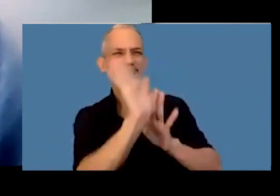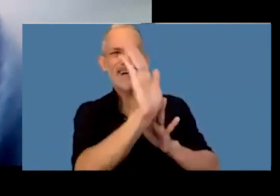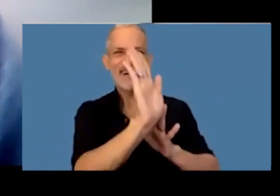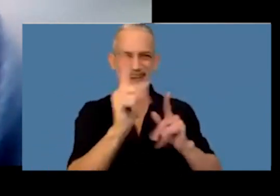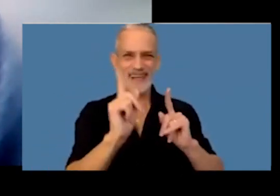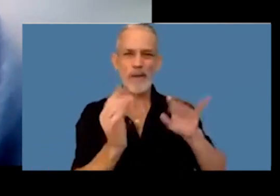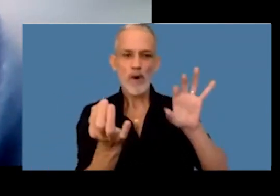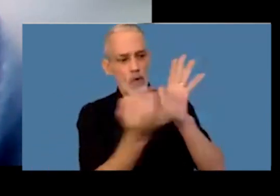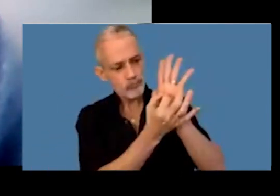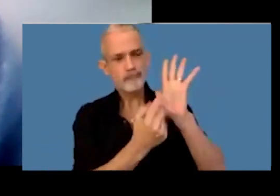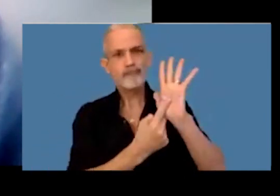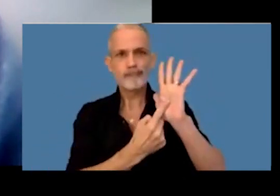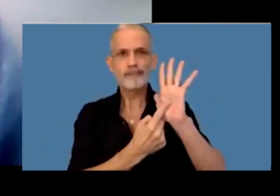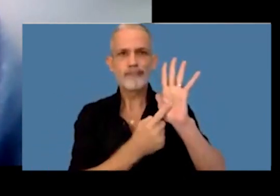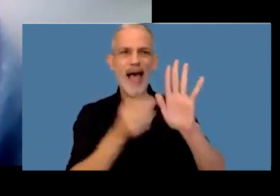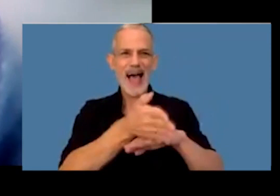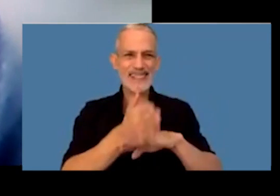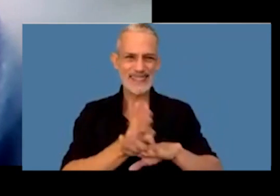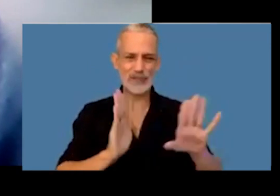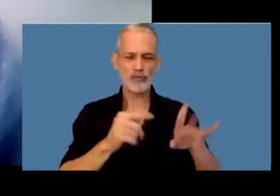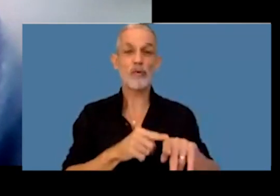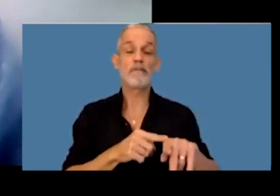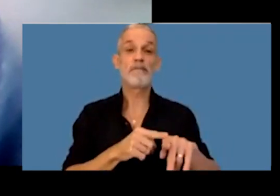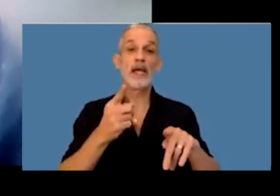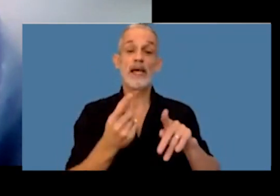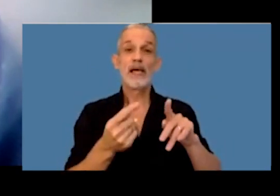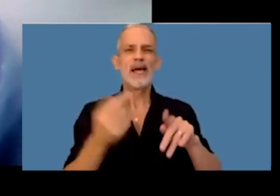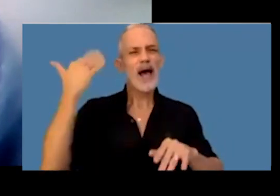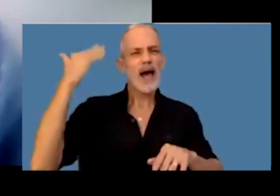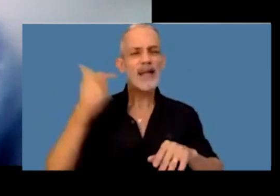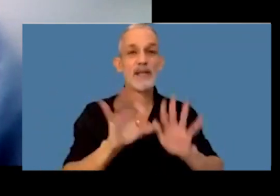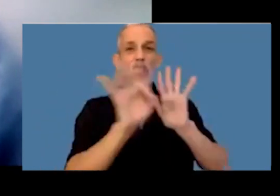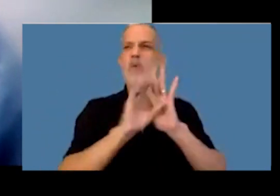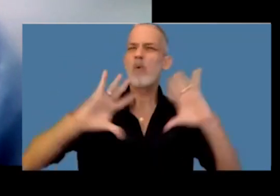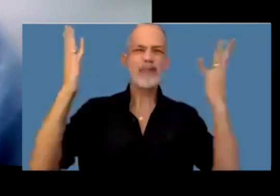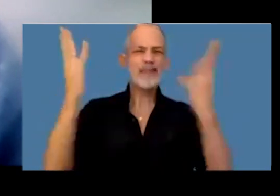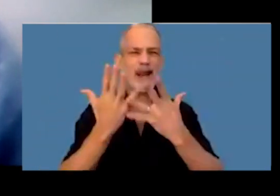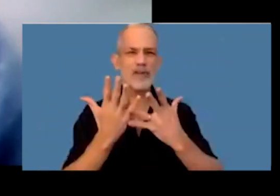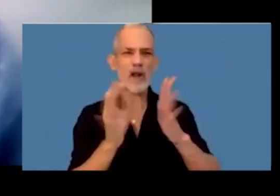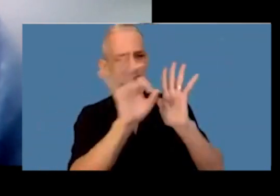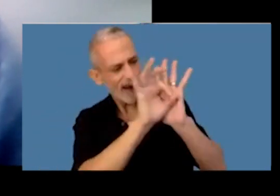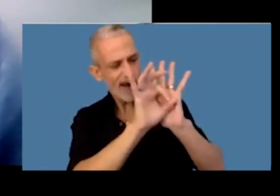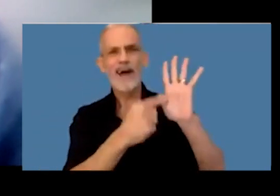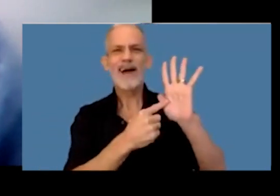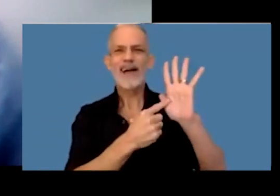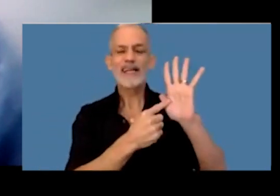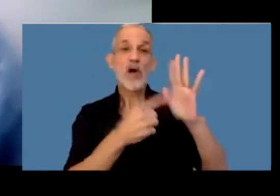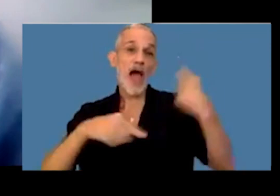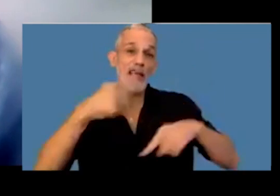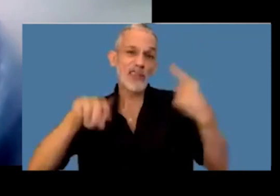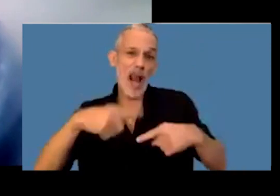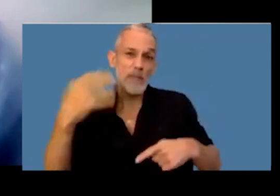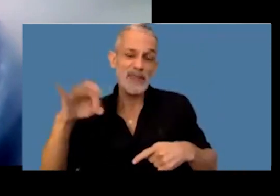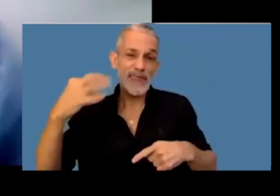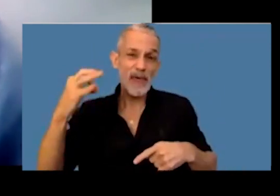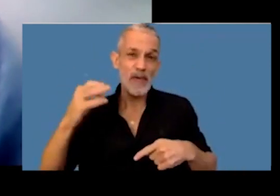cargo. Anteriormente, el símbolo internacional de acceso era meramente un trámite que se realizaba desde el